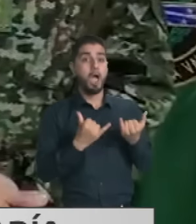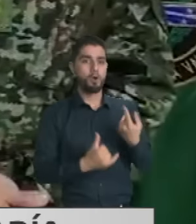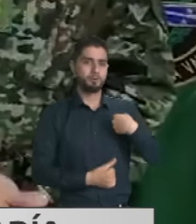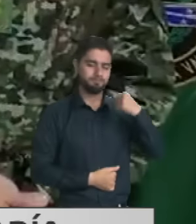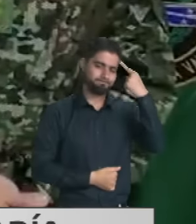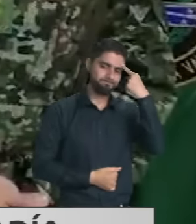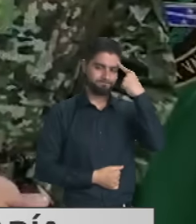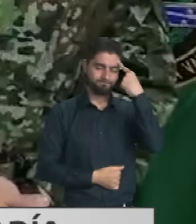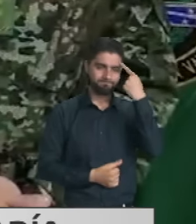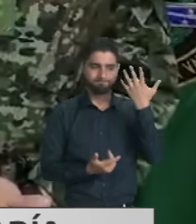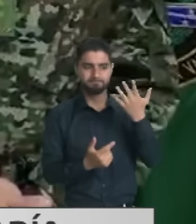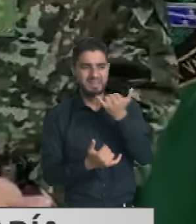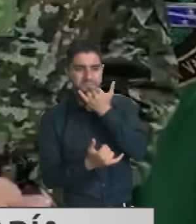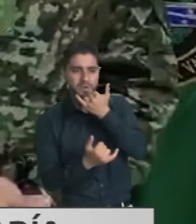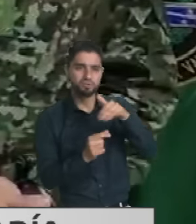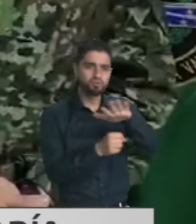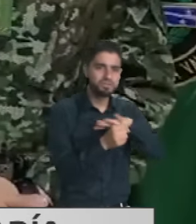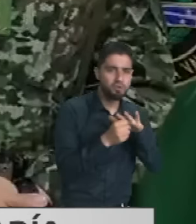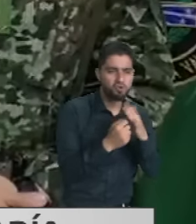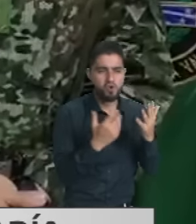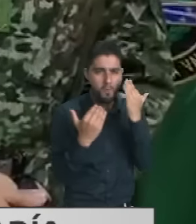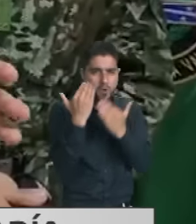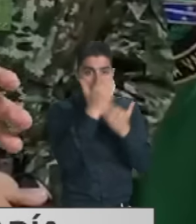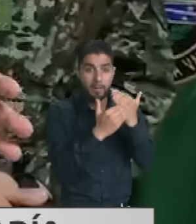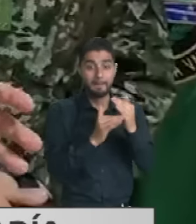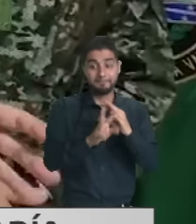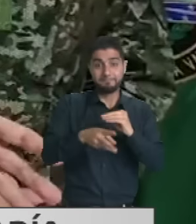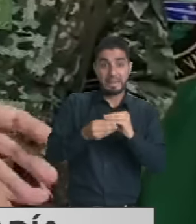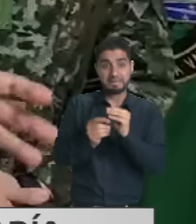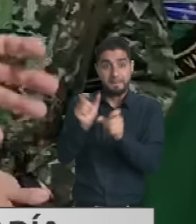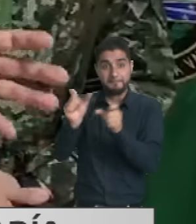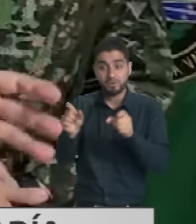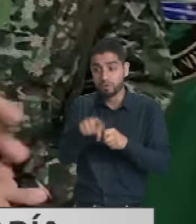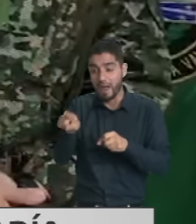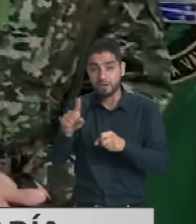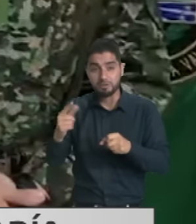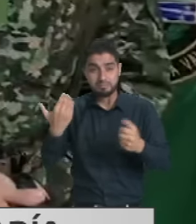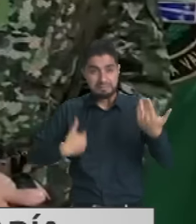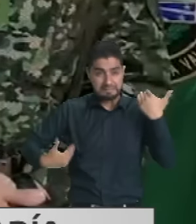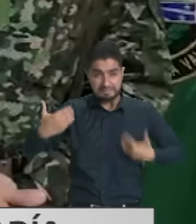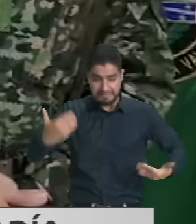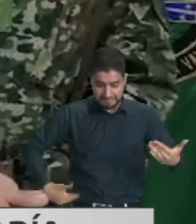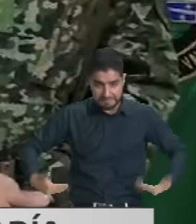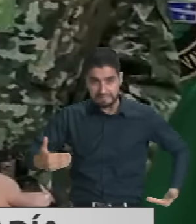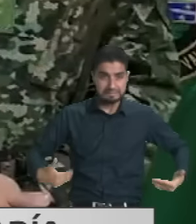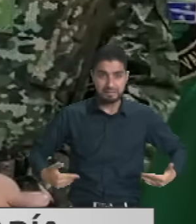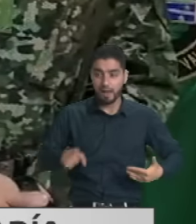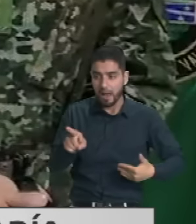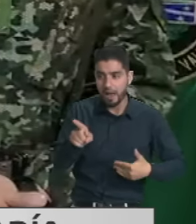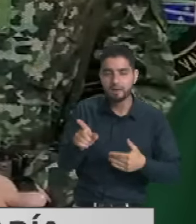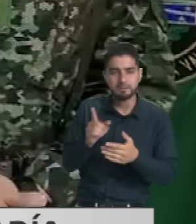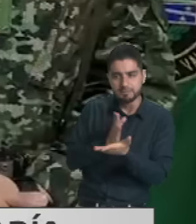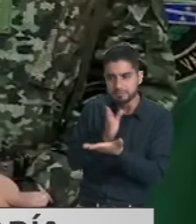y visitamos a nuestros soldados que resultaron heridos en un campo minado en el Bajo Cauca. Quiero dar